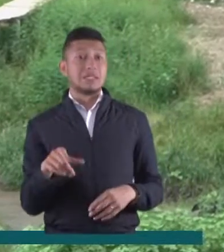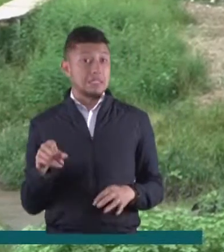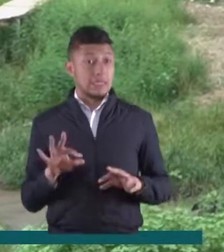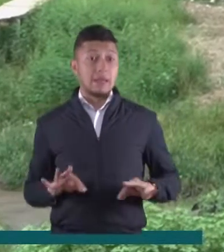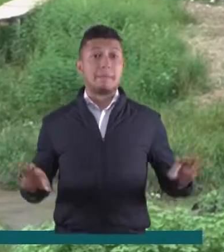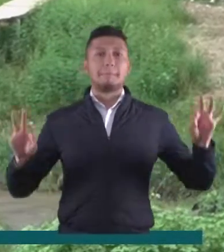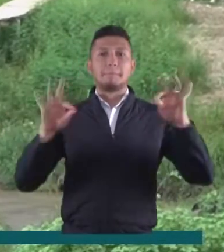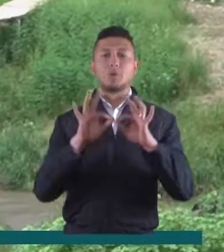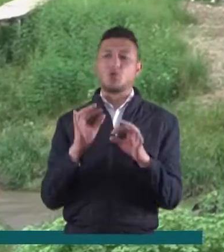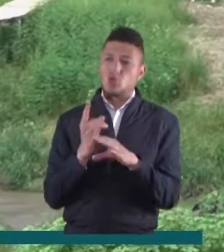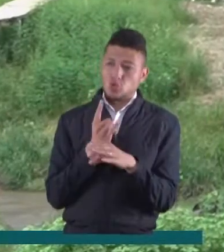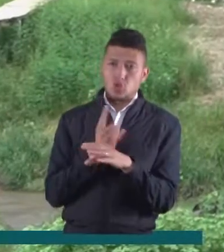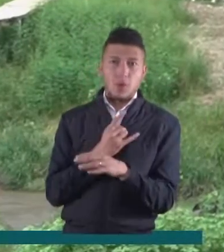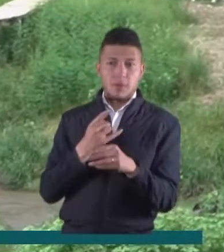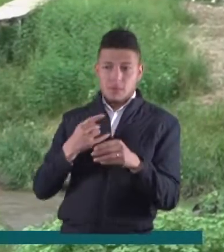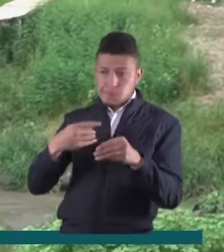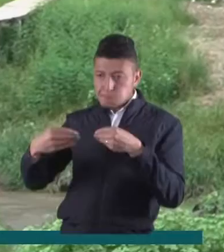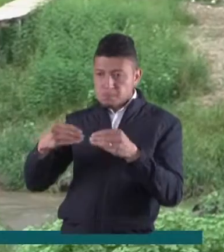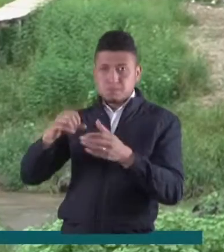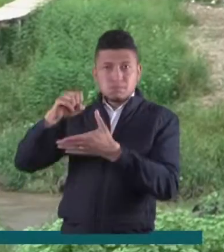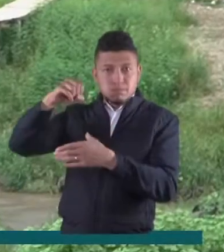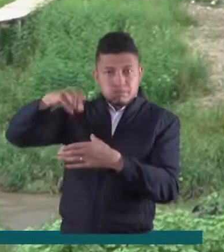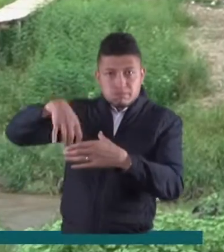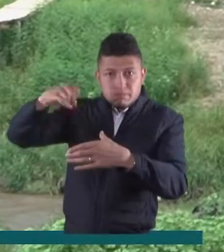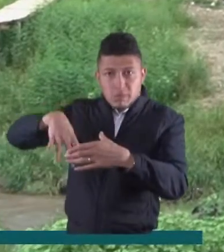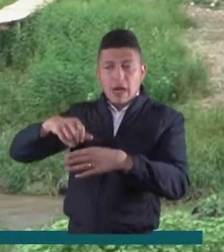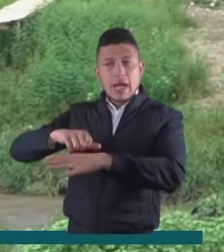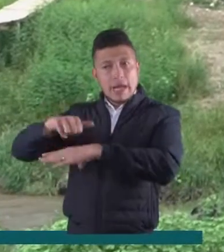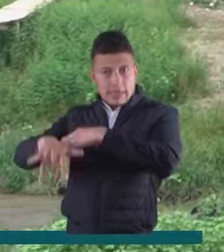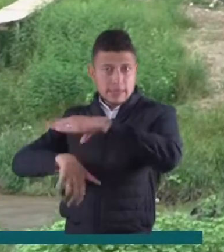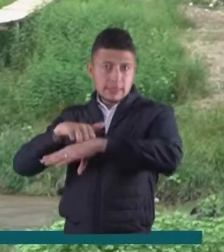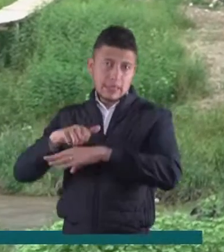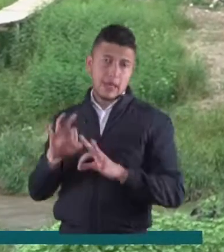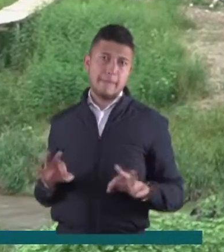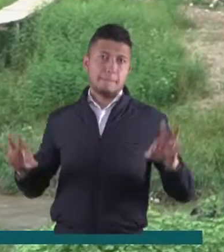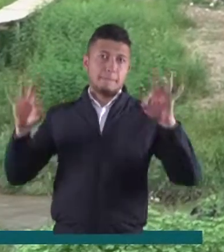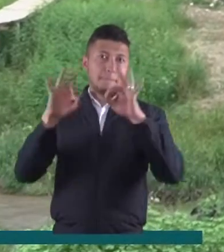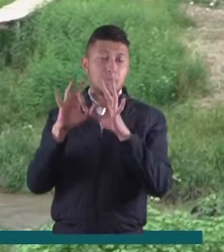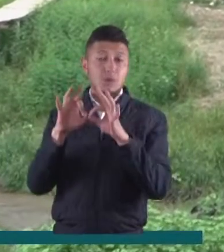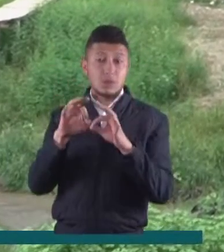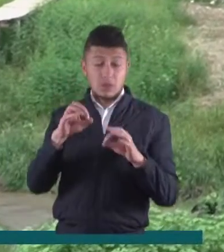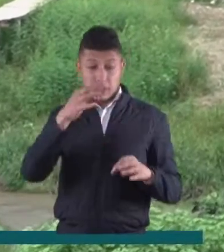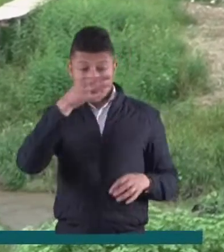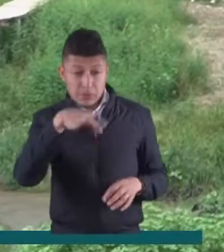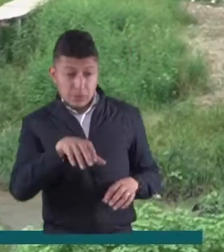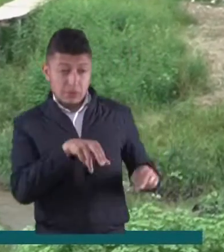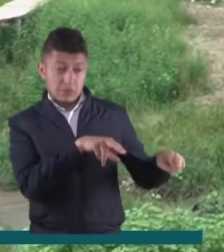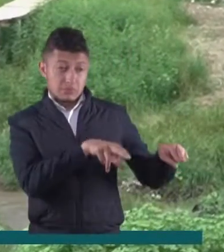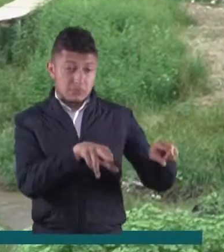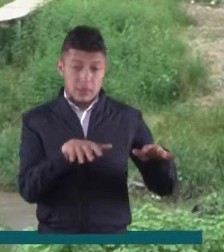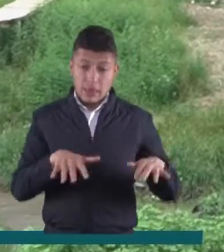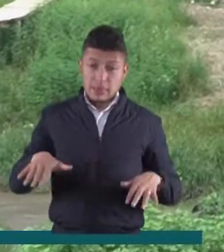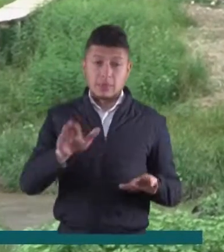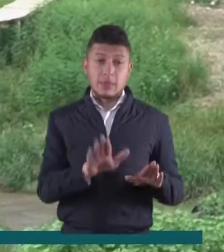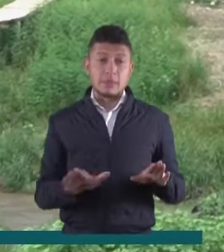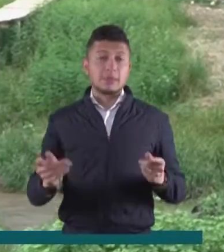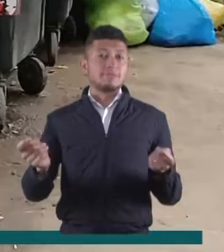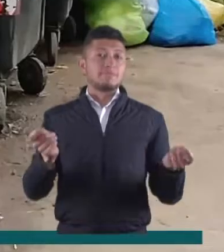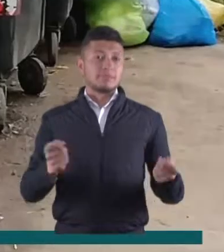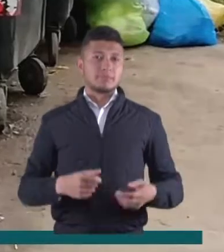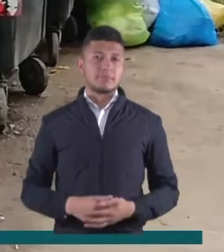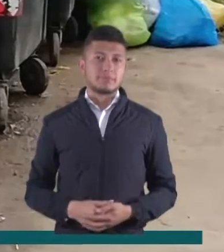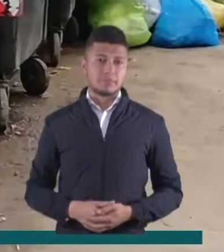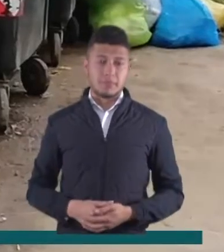cobra mayor importancia el buen uso de los residuos sólidos Y por supuesto el reciclaje para así evitar mayor contaminación en el departamento